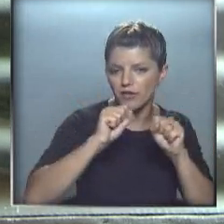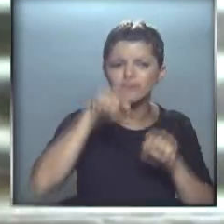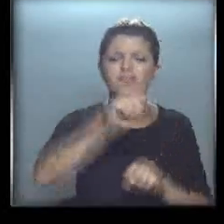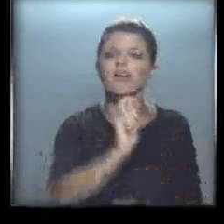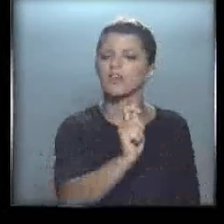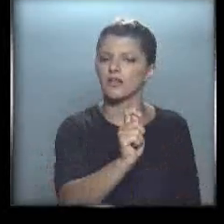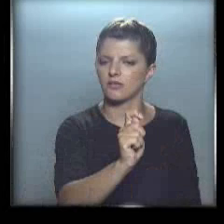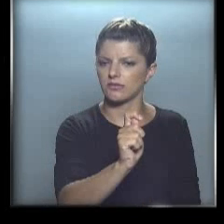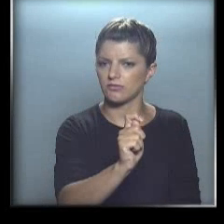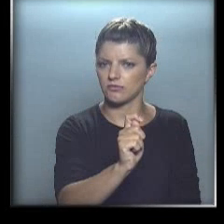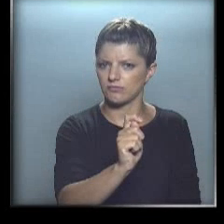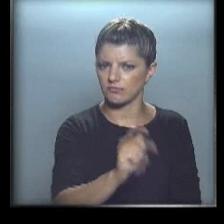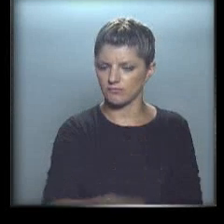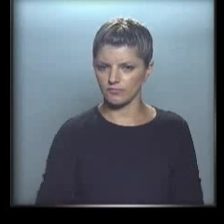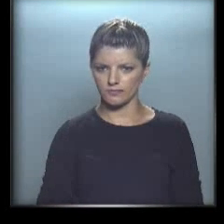recuperados?